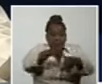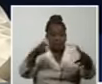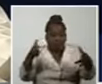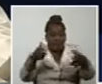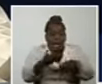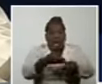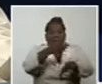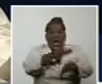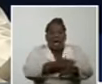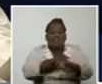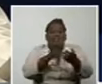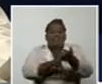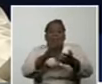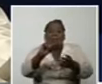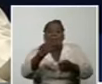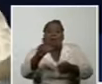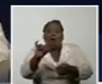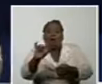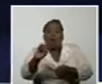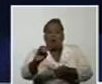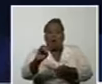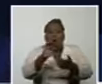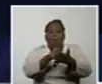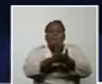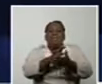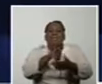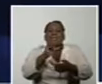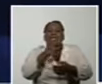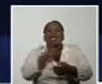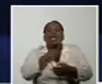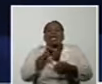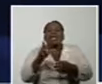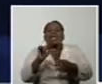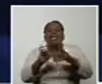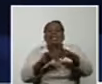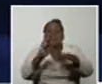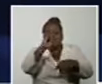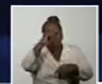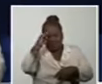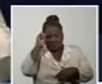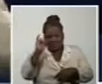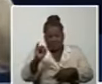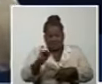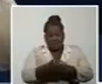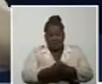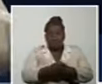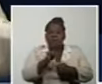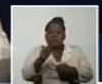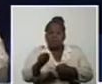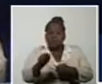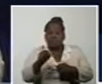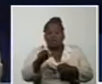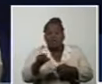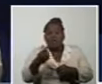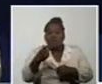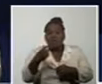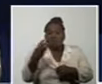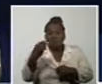de las goticas, que esa, como es campaña y conlleva movilización de muchas